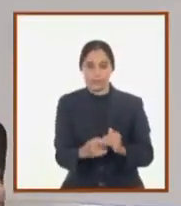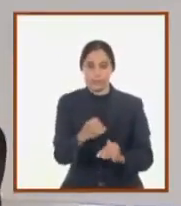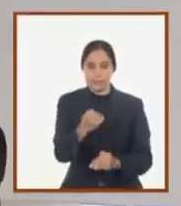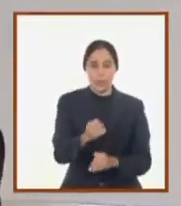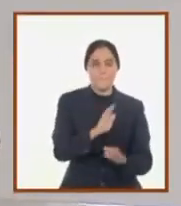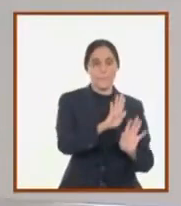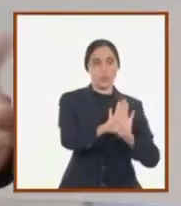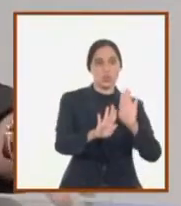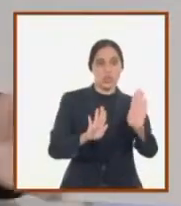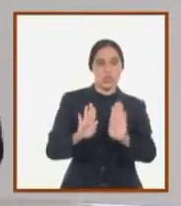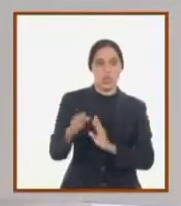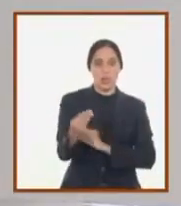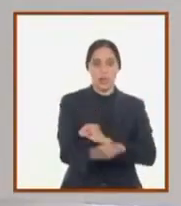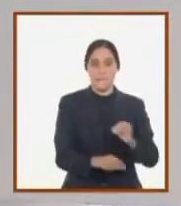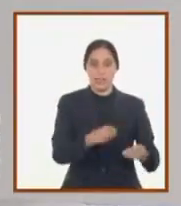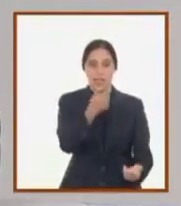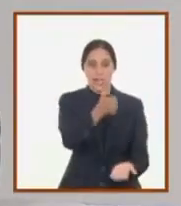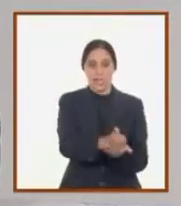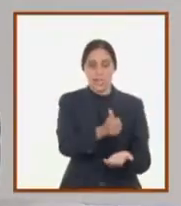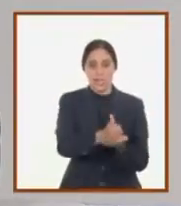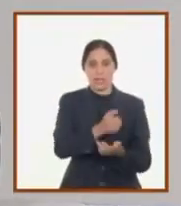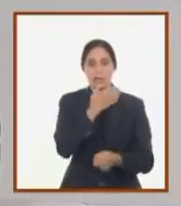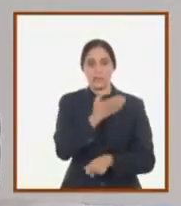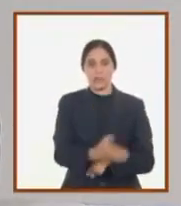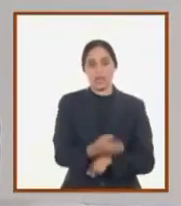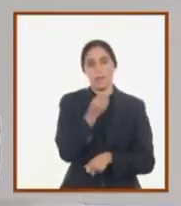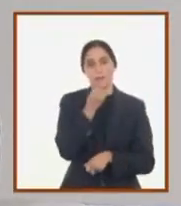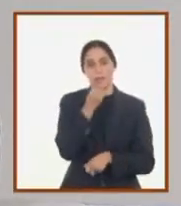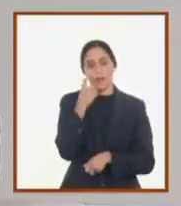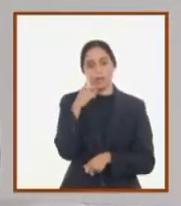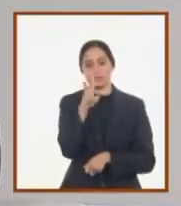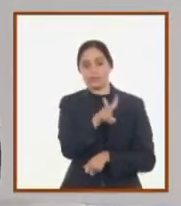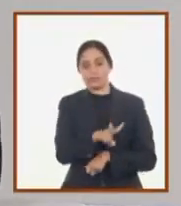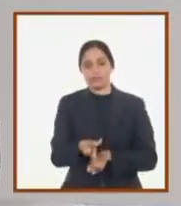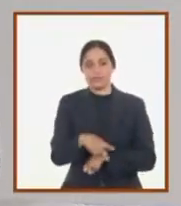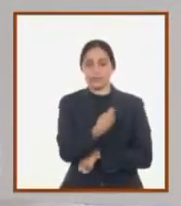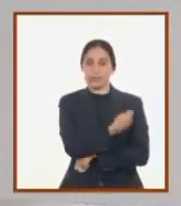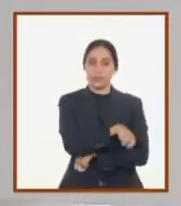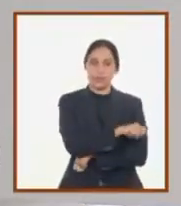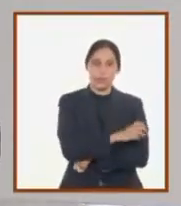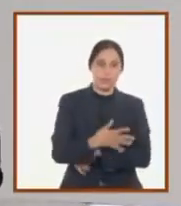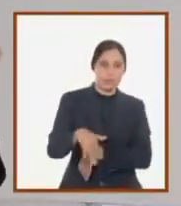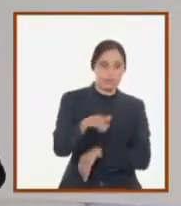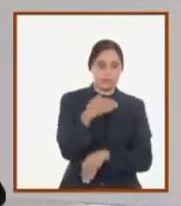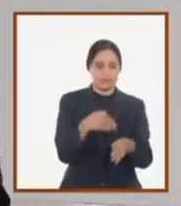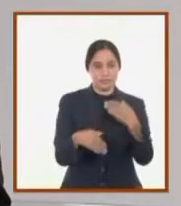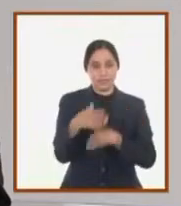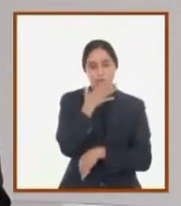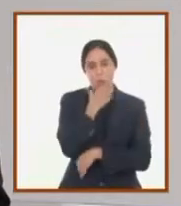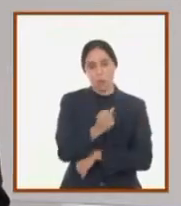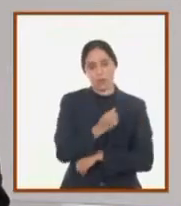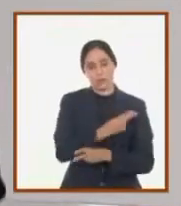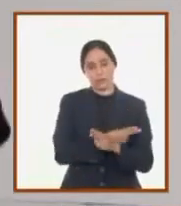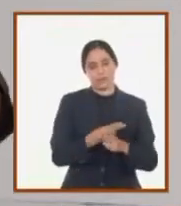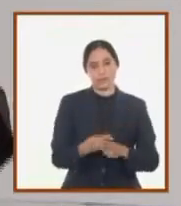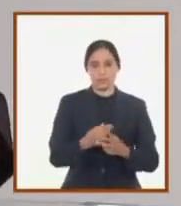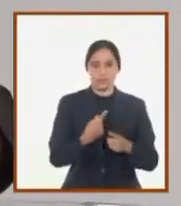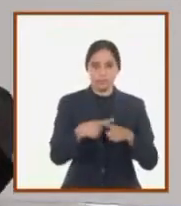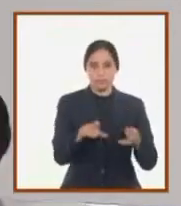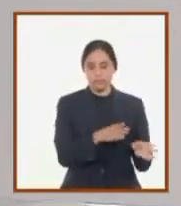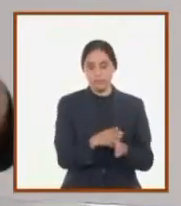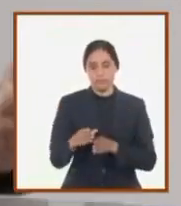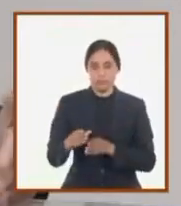propio centro Fidel para que puedan ser apreciados por por todos los amantes de la historia están los depósitos